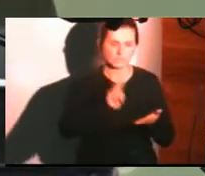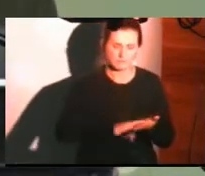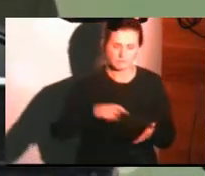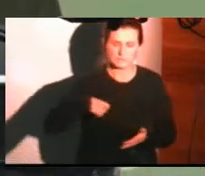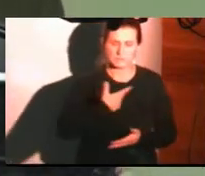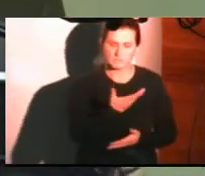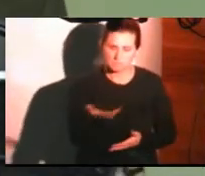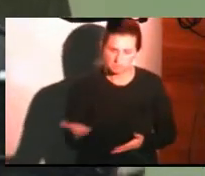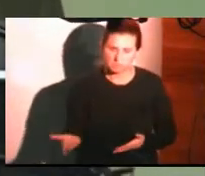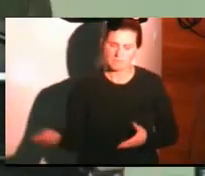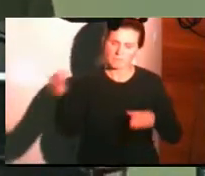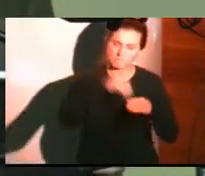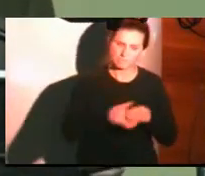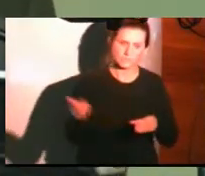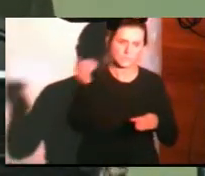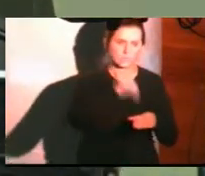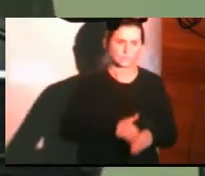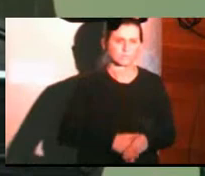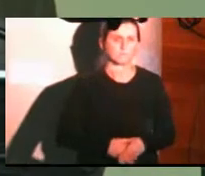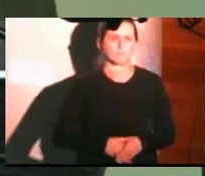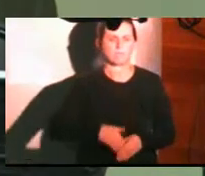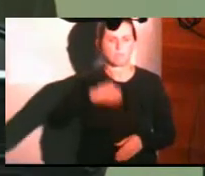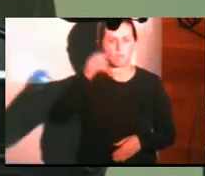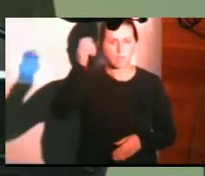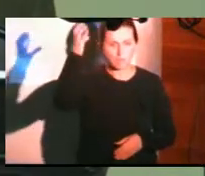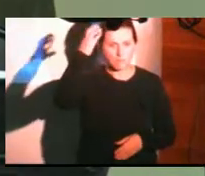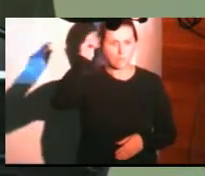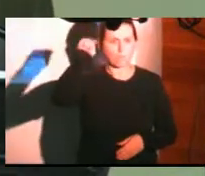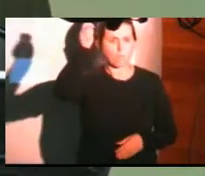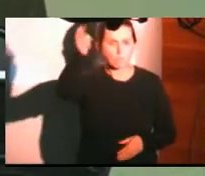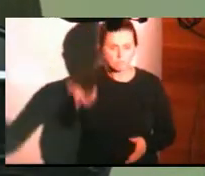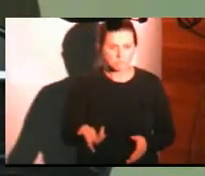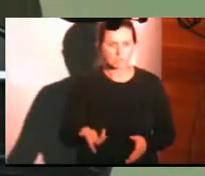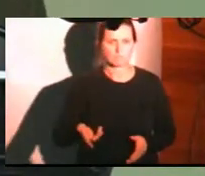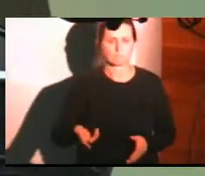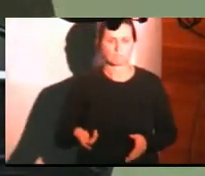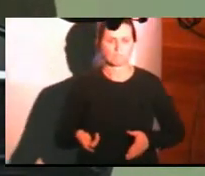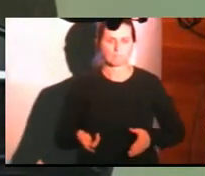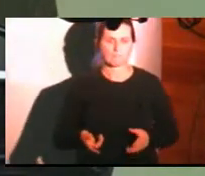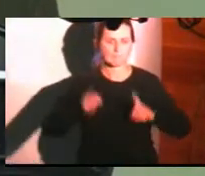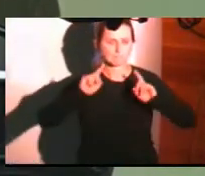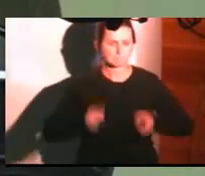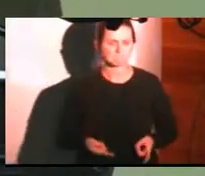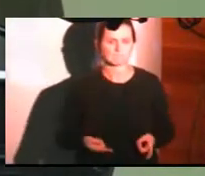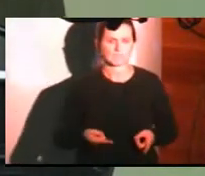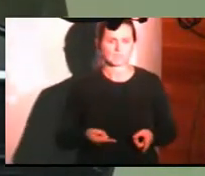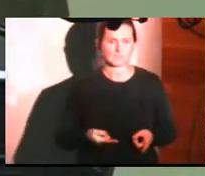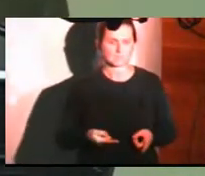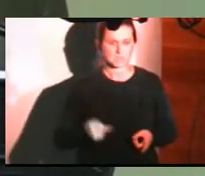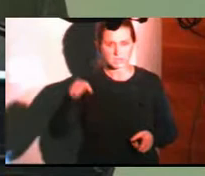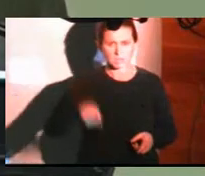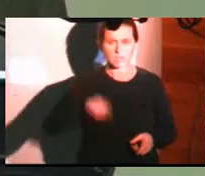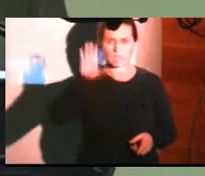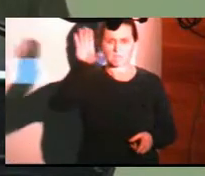equilibrado, inclusivo, justo y de progreso. Y ahora nosotros, por ejemplo, en la provincia de Neuquén tenemos un gran